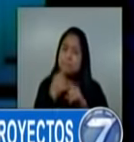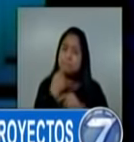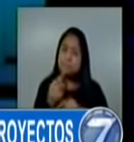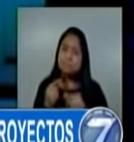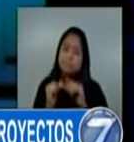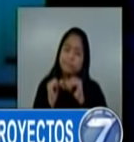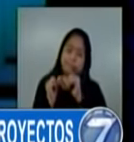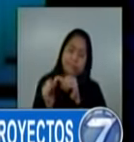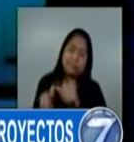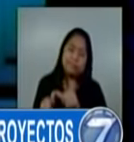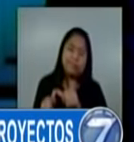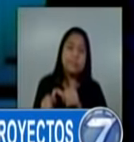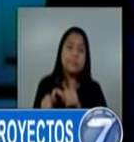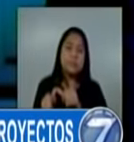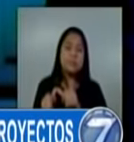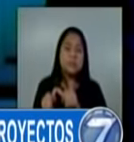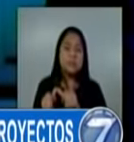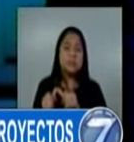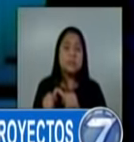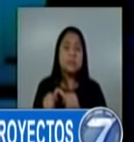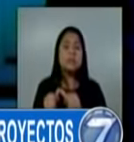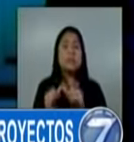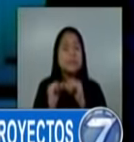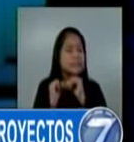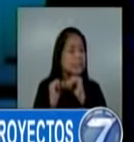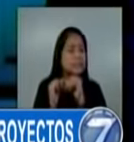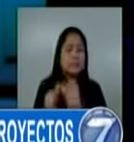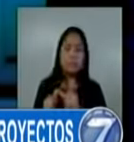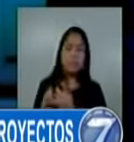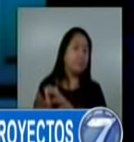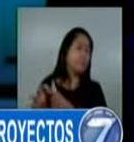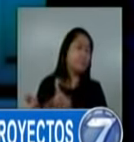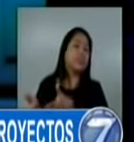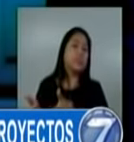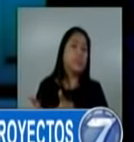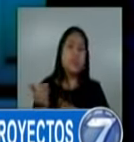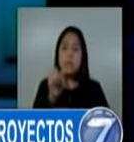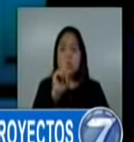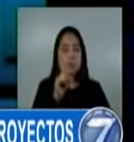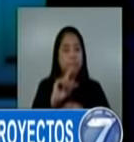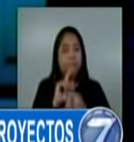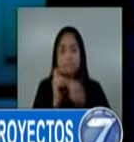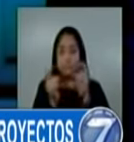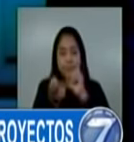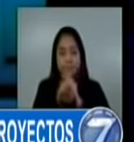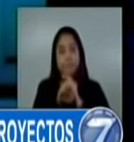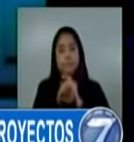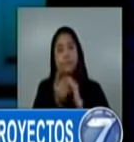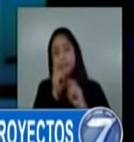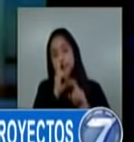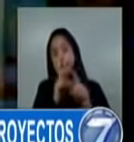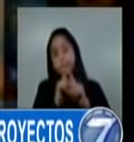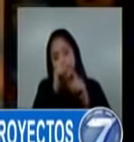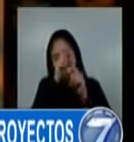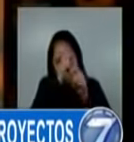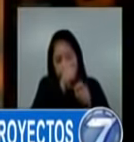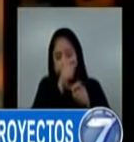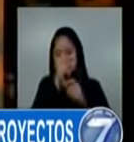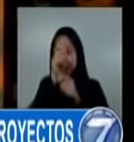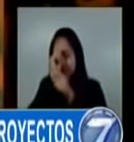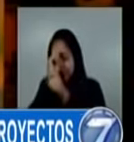Yamatei, se mantendrá inalterable, con respeto y con